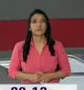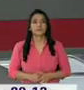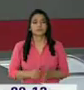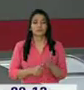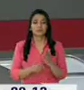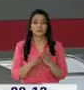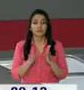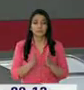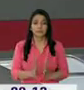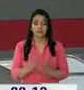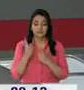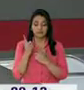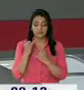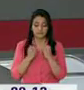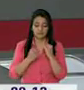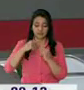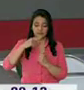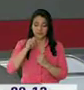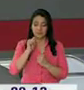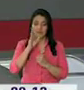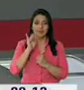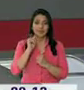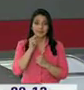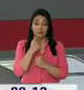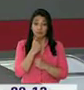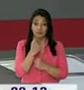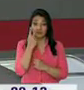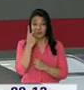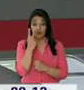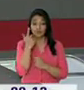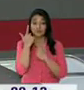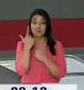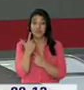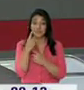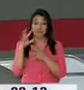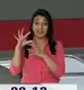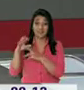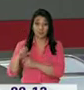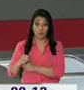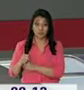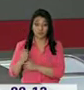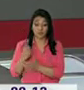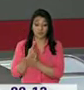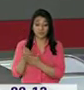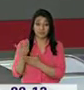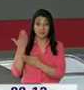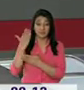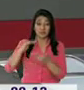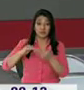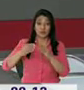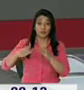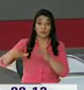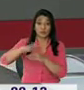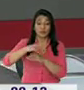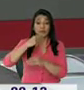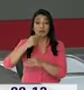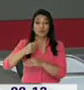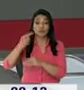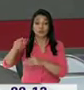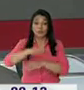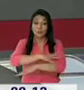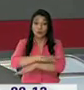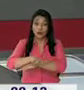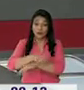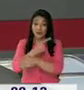El ministro de Defensa, Ricardo Patiño, celebró la liberación de los dos militares secuestrados la semana pasada por un grupo armado irregular en Morona,